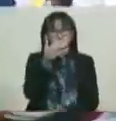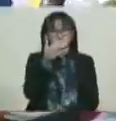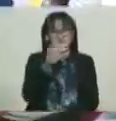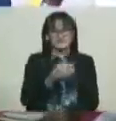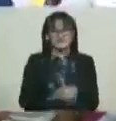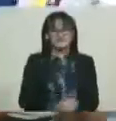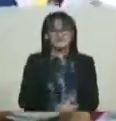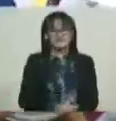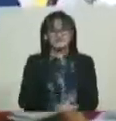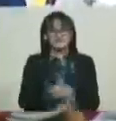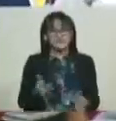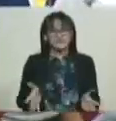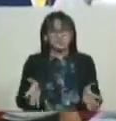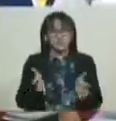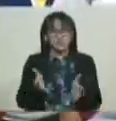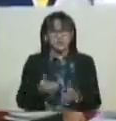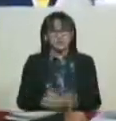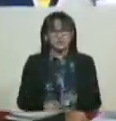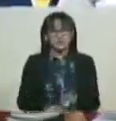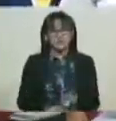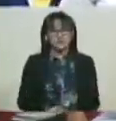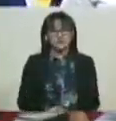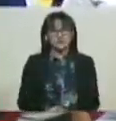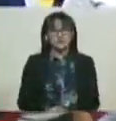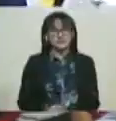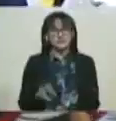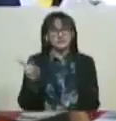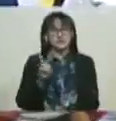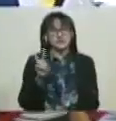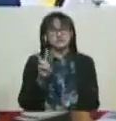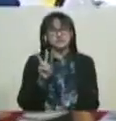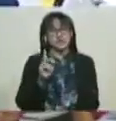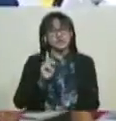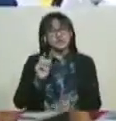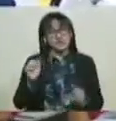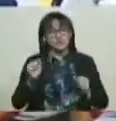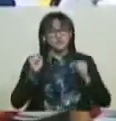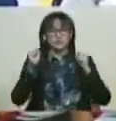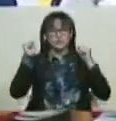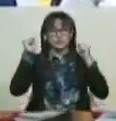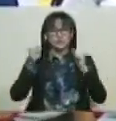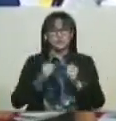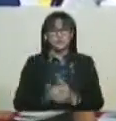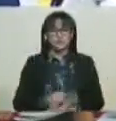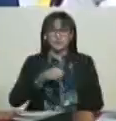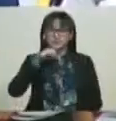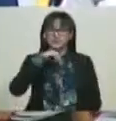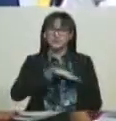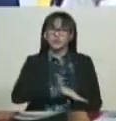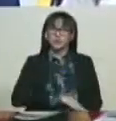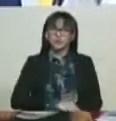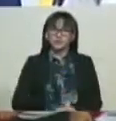y vamos a ganar porque me de fuera merece un triunfo histórico